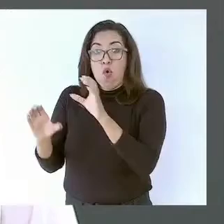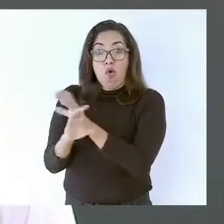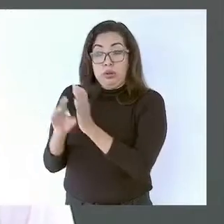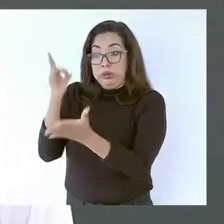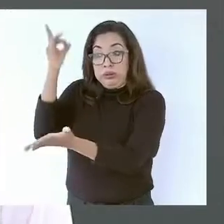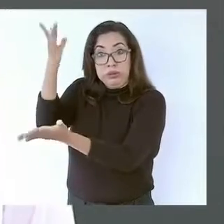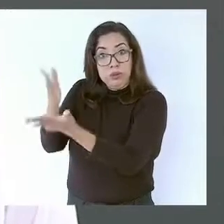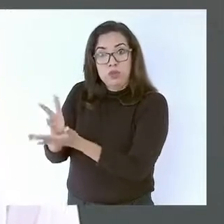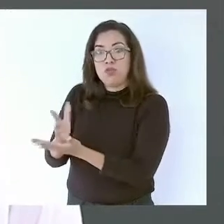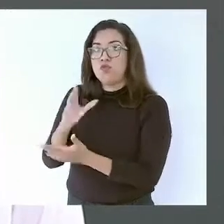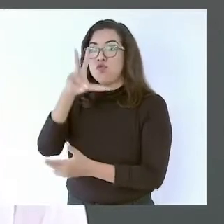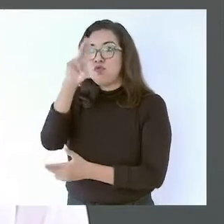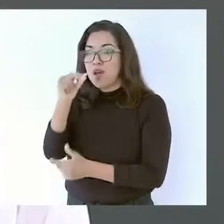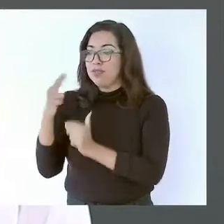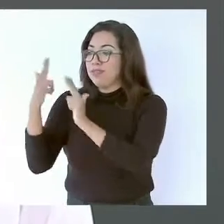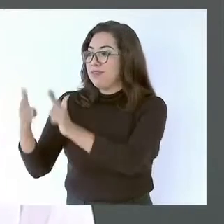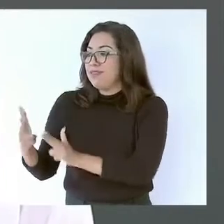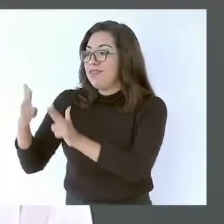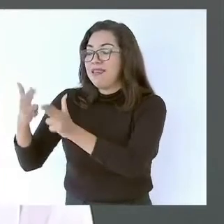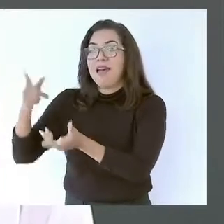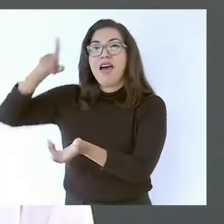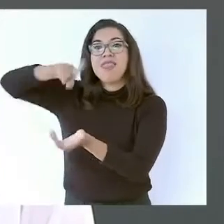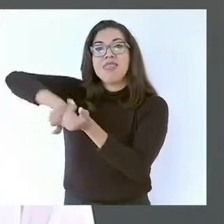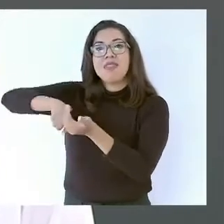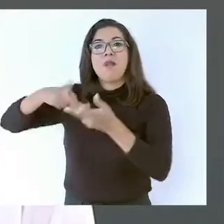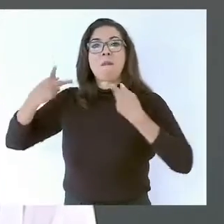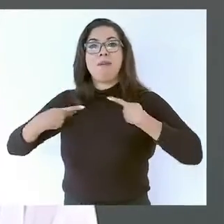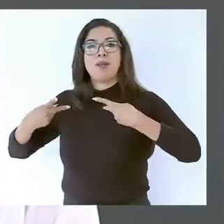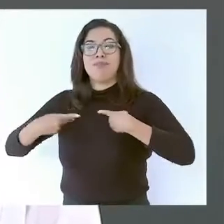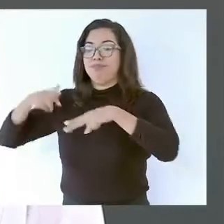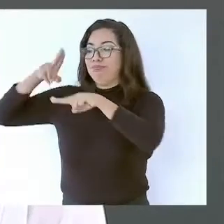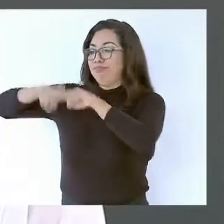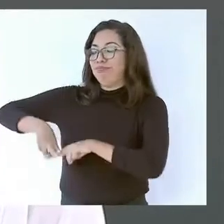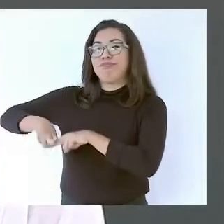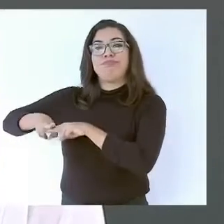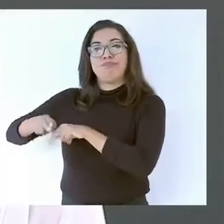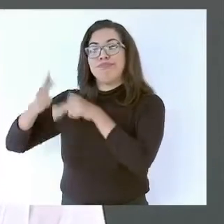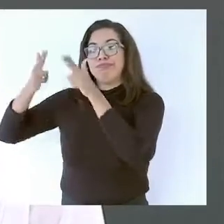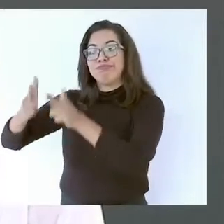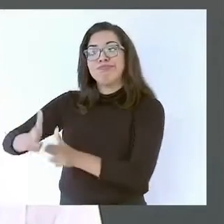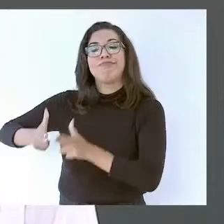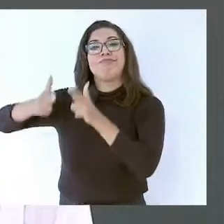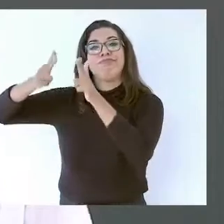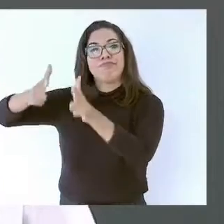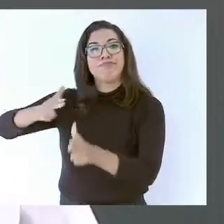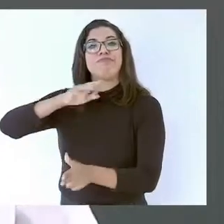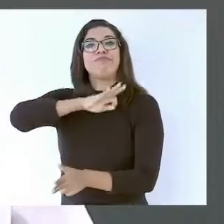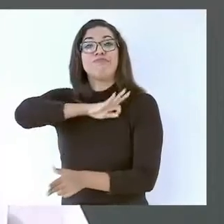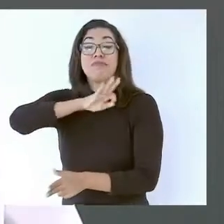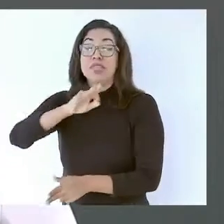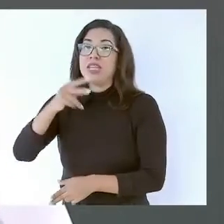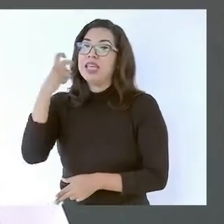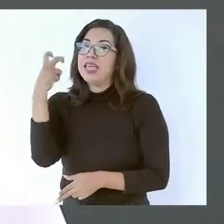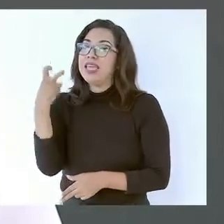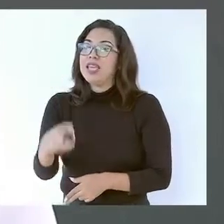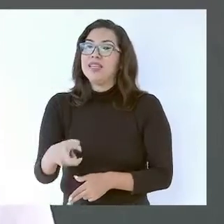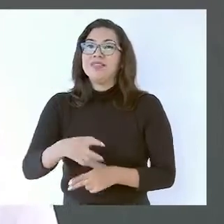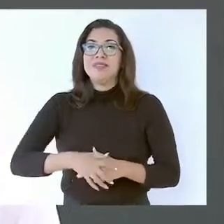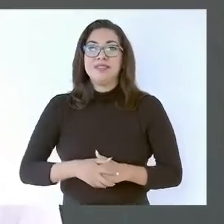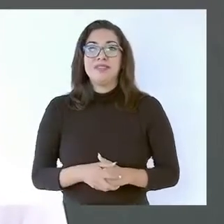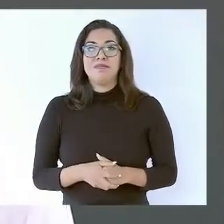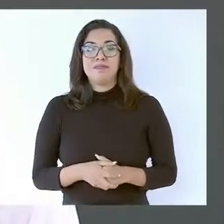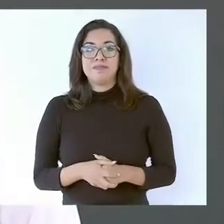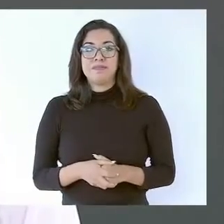desarrollo, revalorizar la cultura y poner en valor los recursos naturales. Por ello, supone la